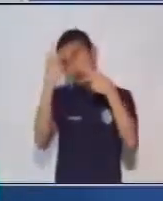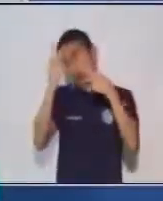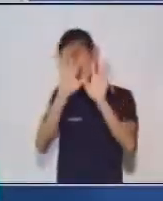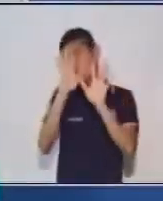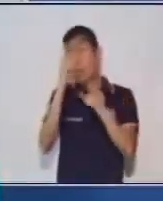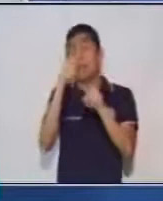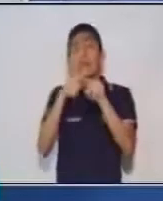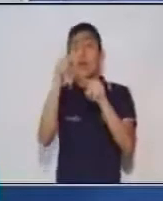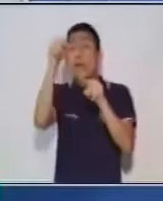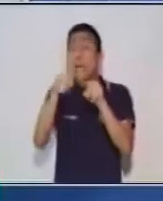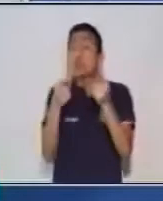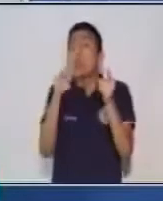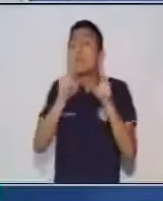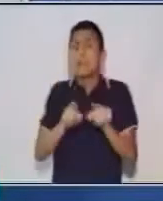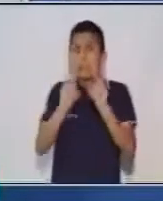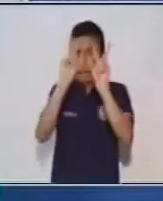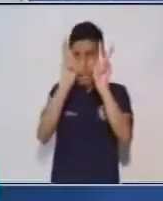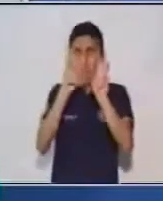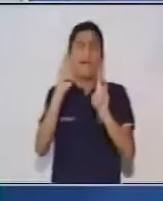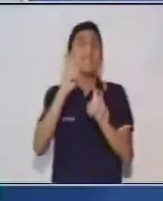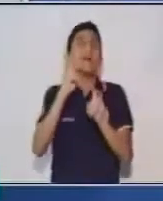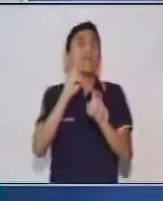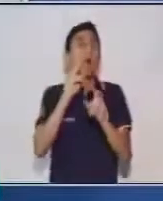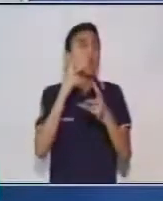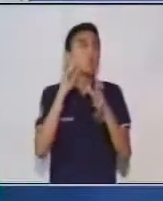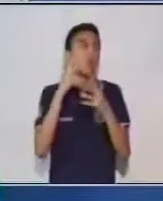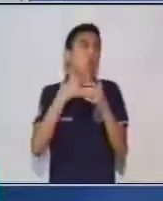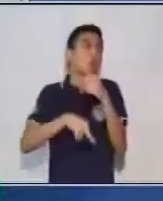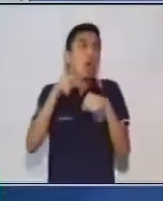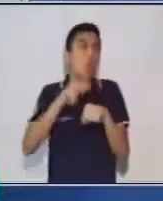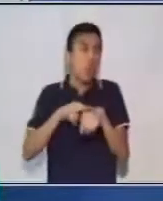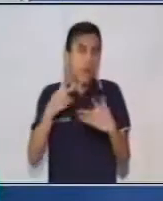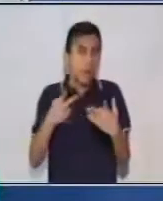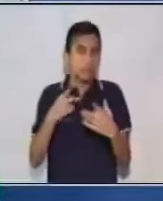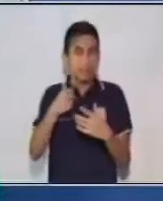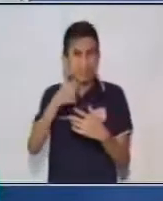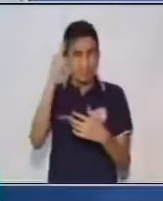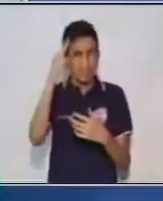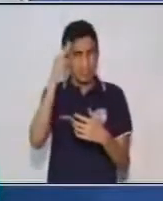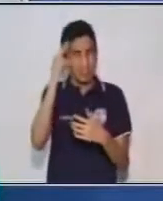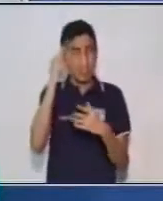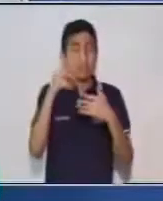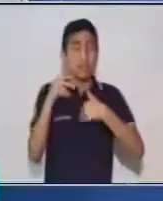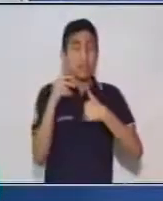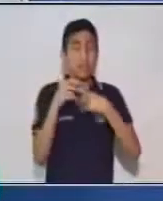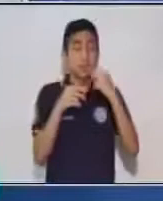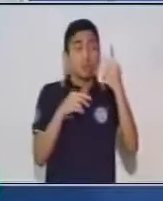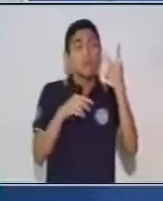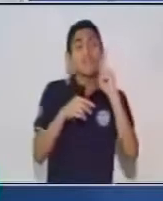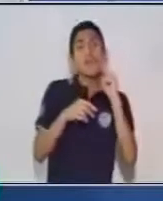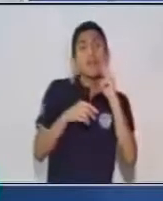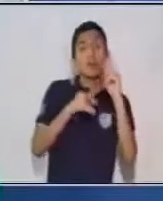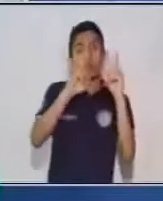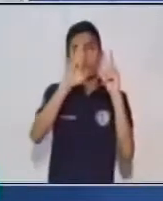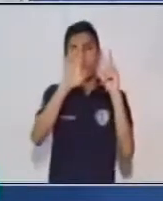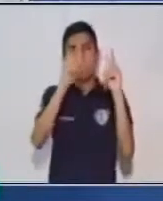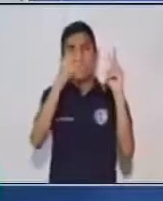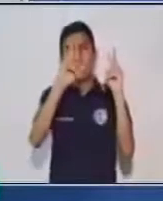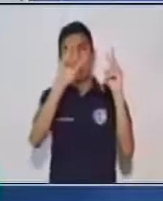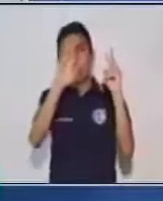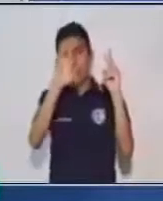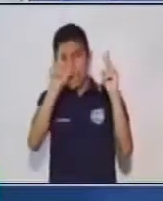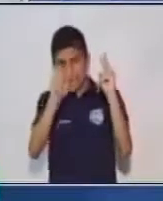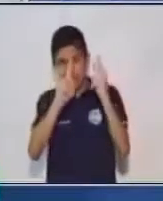Pero esto sucede con verbos regulares. Recuérdate que te mencioné que hay verbos regulares e irregulares. Así como